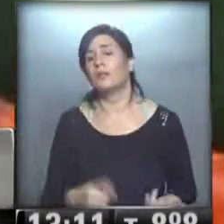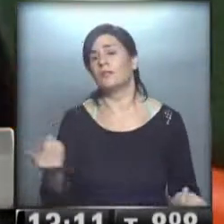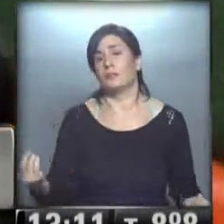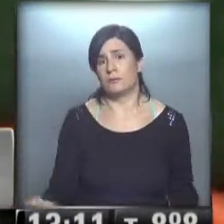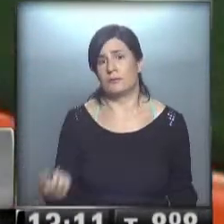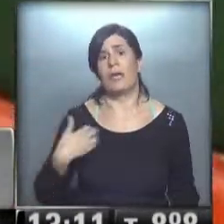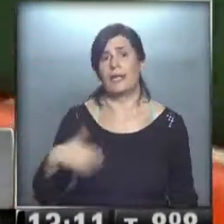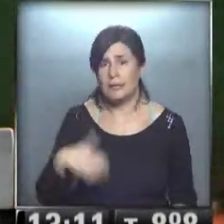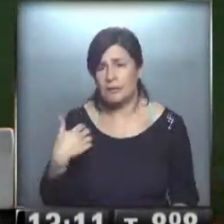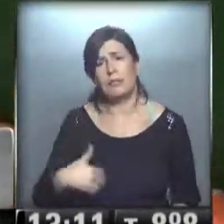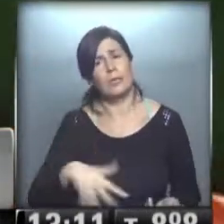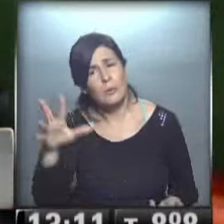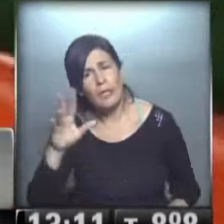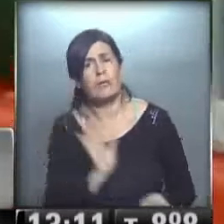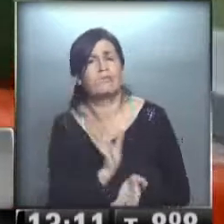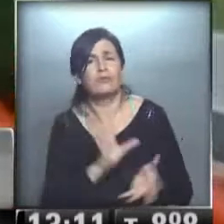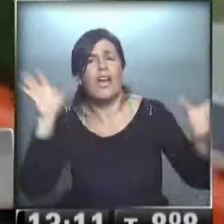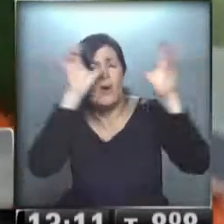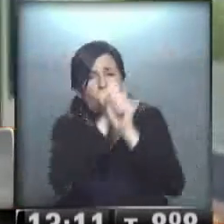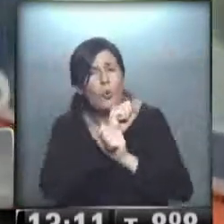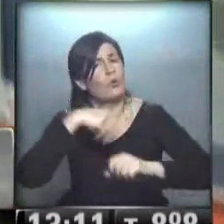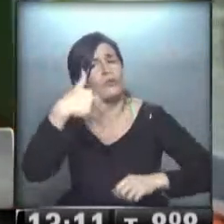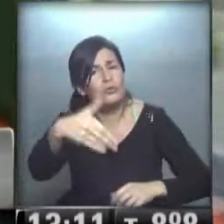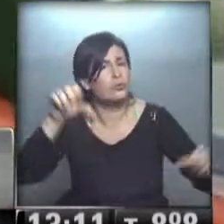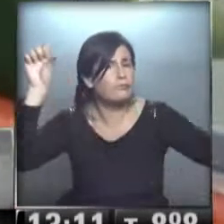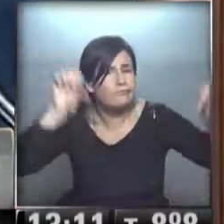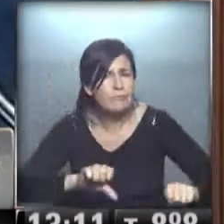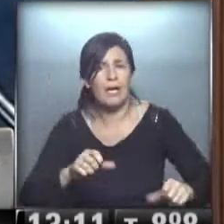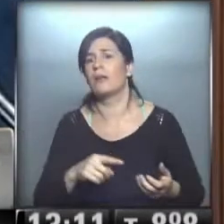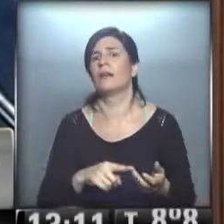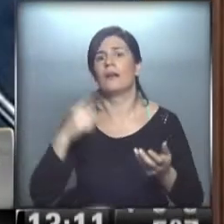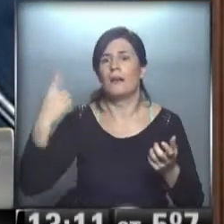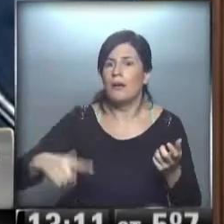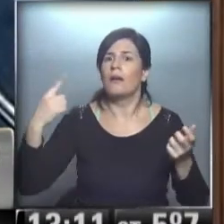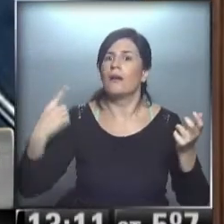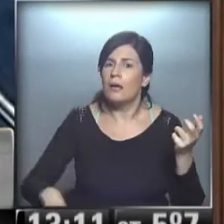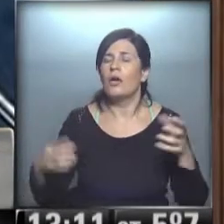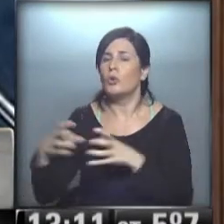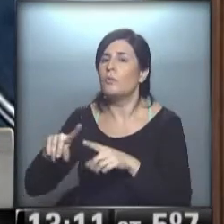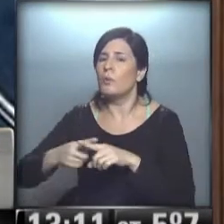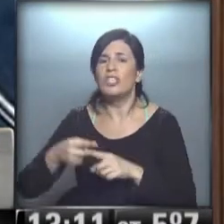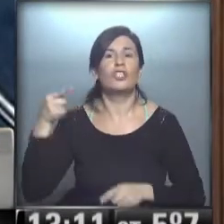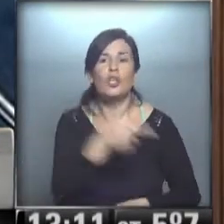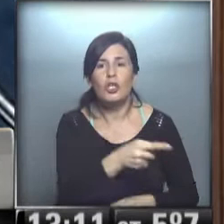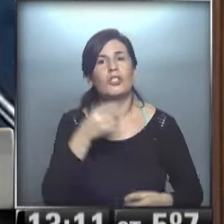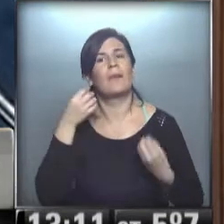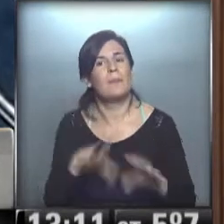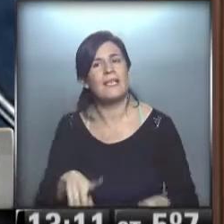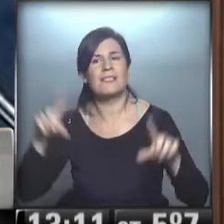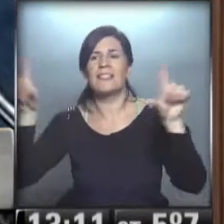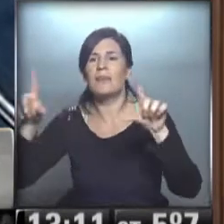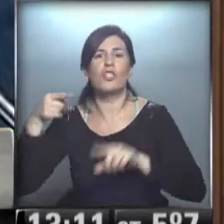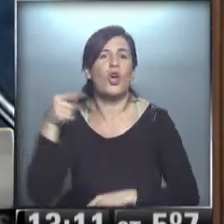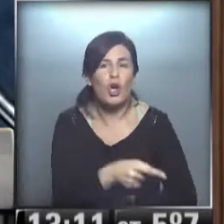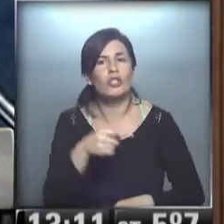se avizoran negros nubarrones, y ahí entonces empiezan la usina opositora, grupos mediáticos concentrados